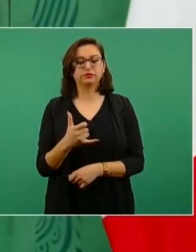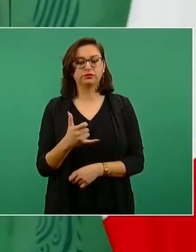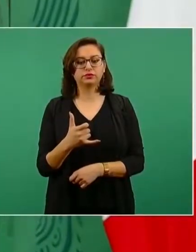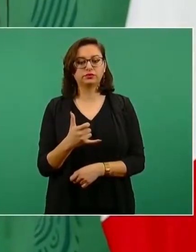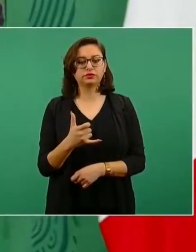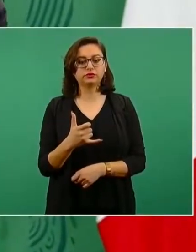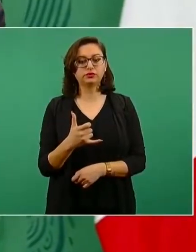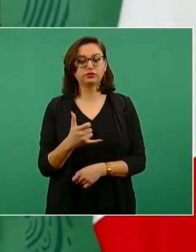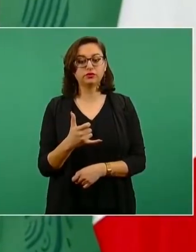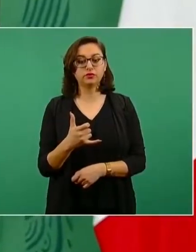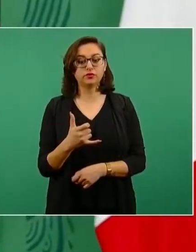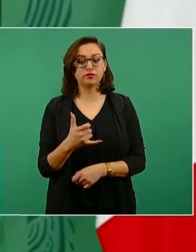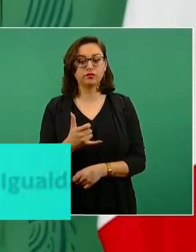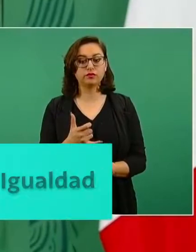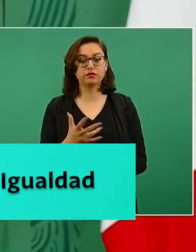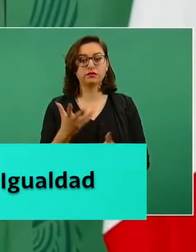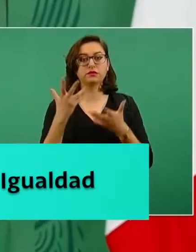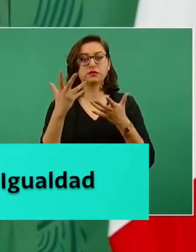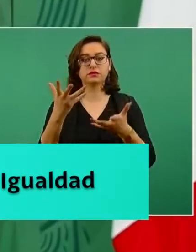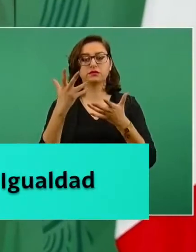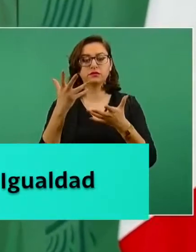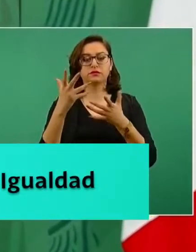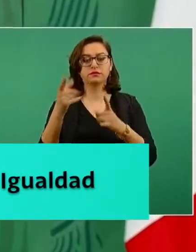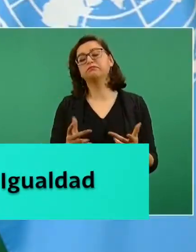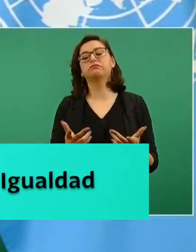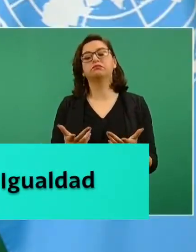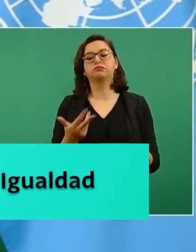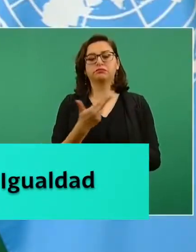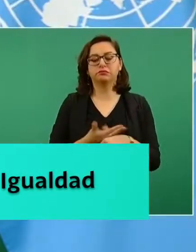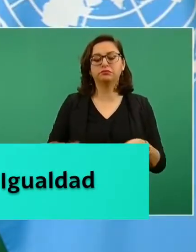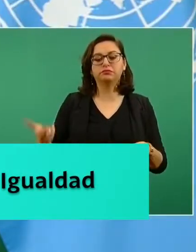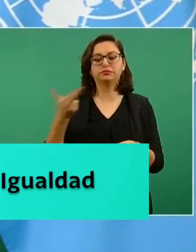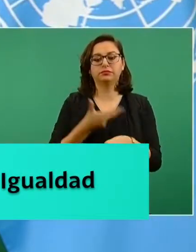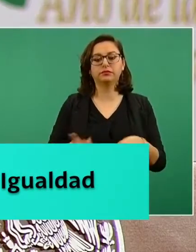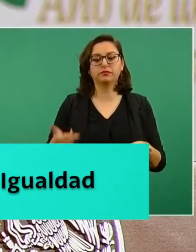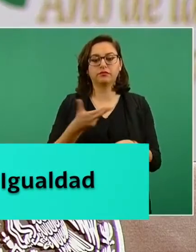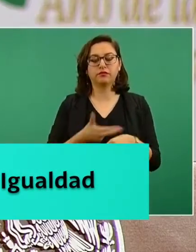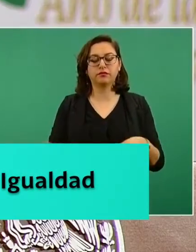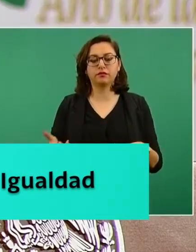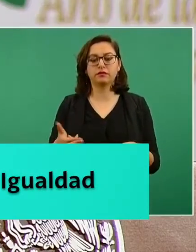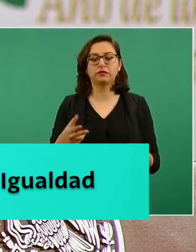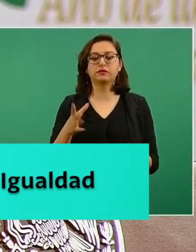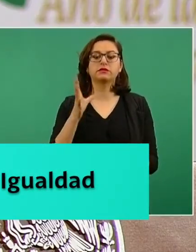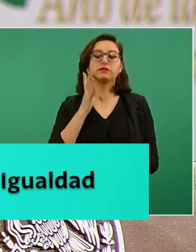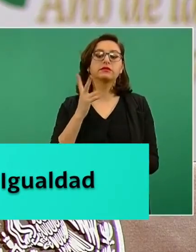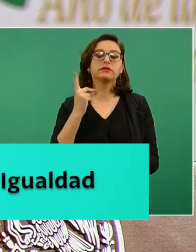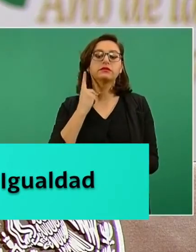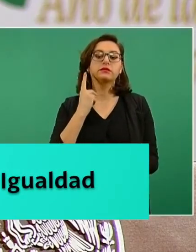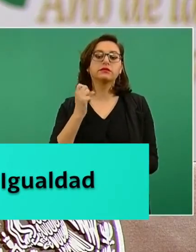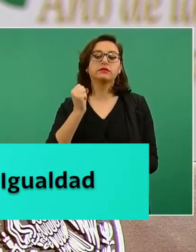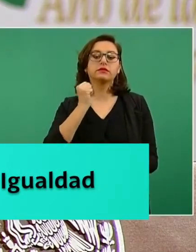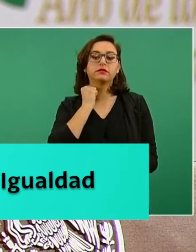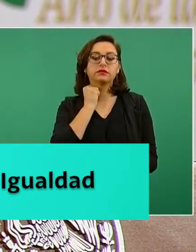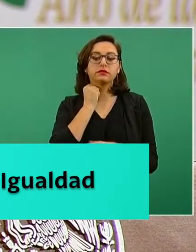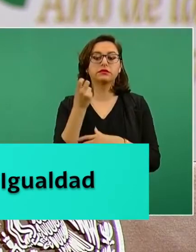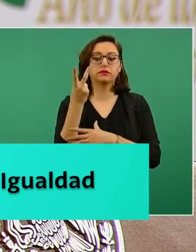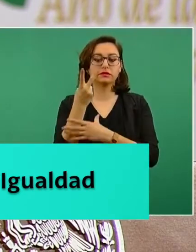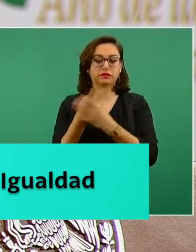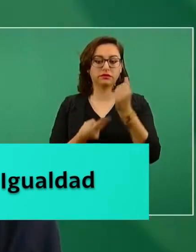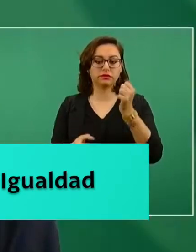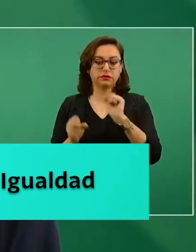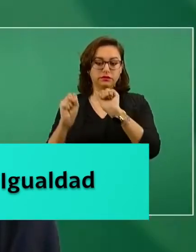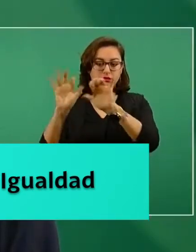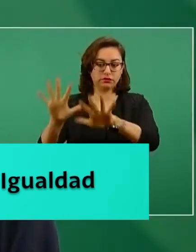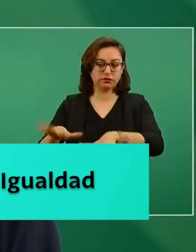Desde el Palacio Nacional se llevó a cabo este día la inauguración del Foro Generación Igualdad, impulsado por la ONU y copresidido